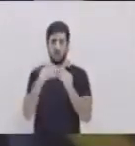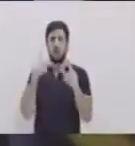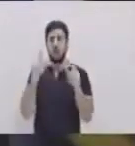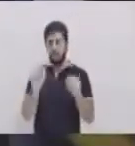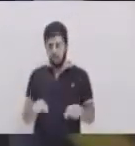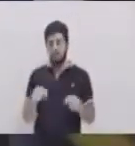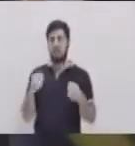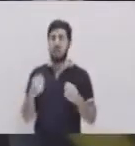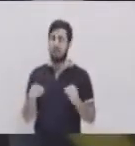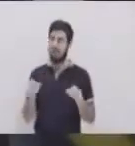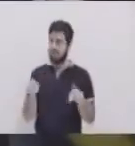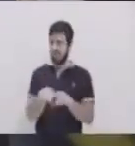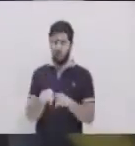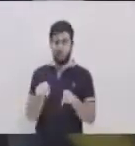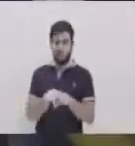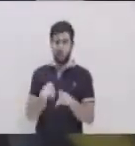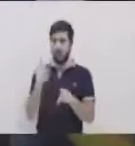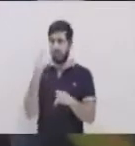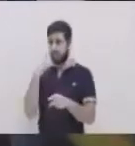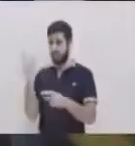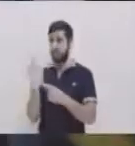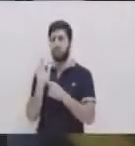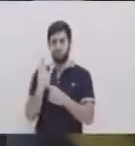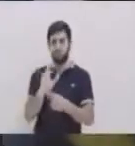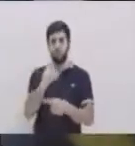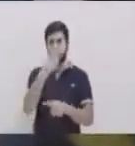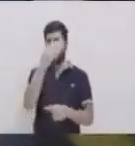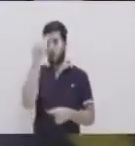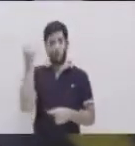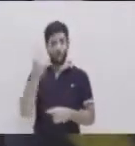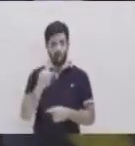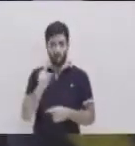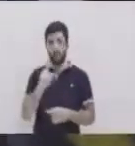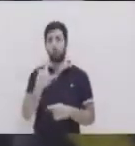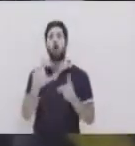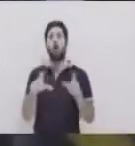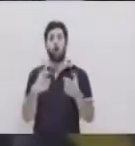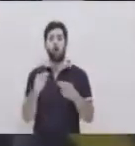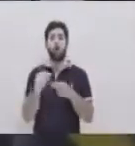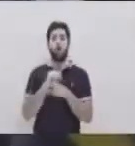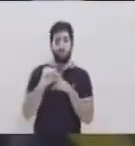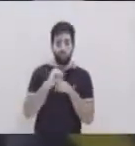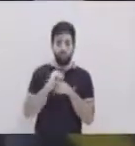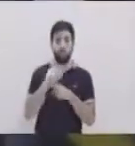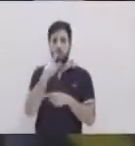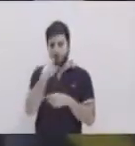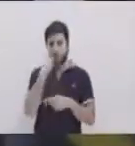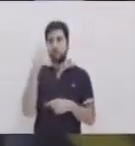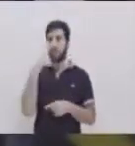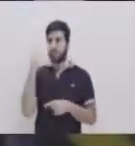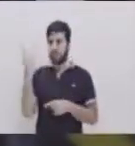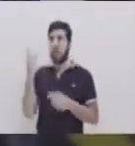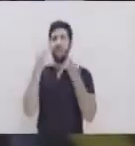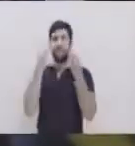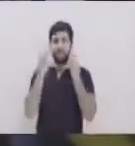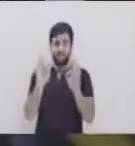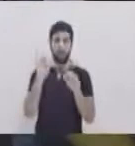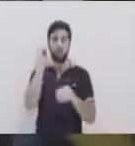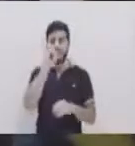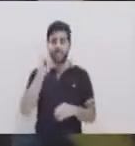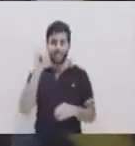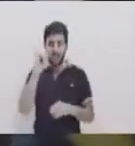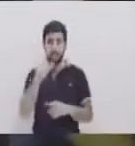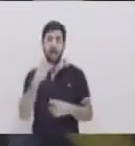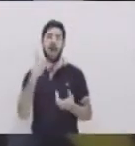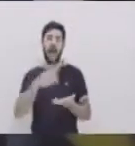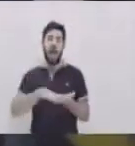lo pueden poner en práctica allá también. Y no olviden compartirlo con nosotros en nuestras redes sociales como Aprendo en Casa Guate, en Facebook y en Instagram, y así